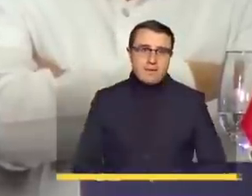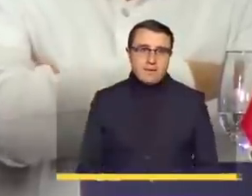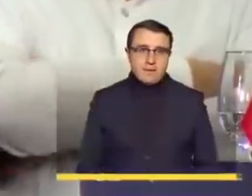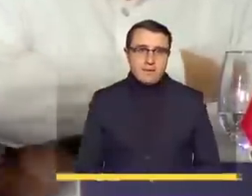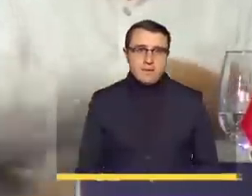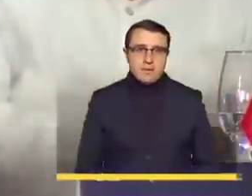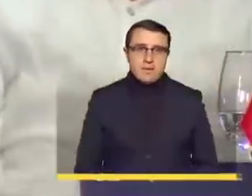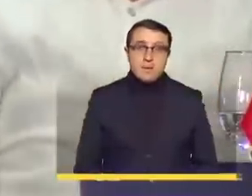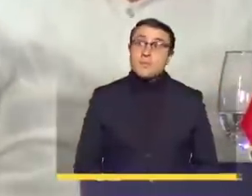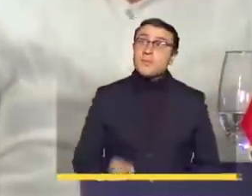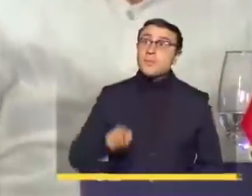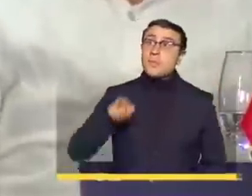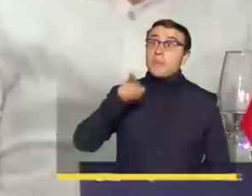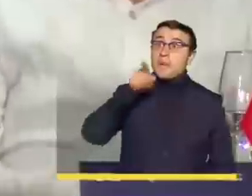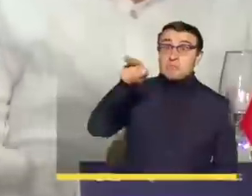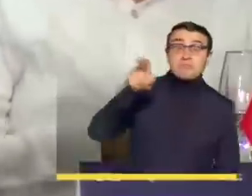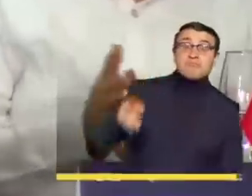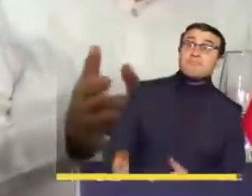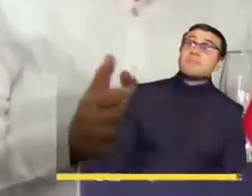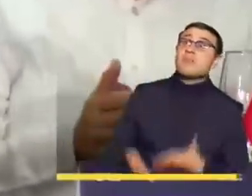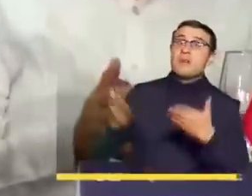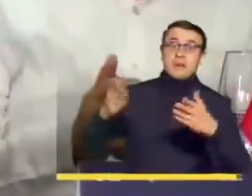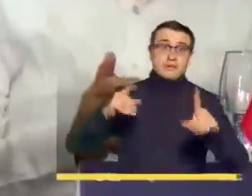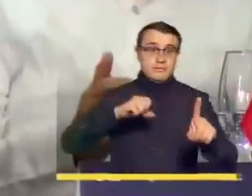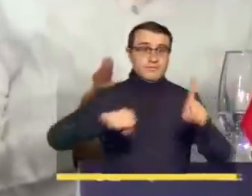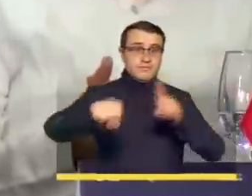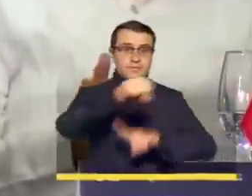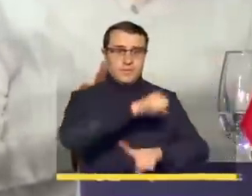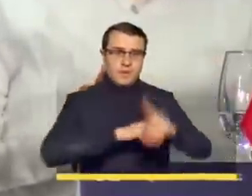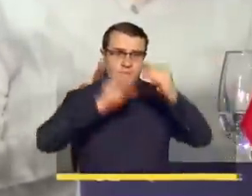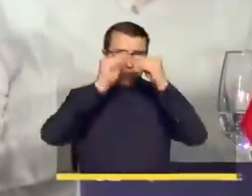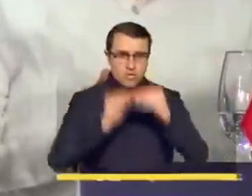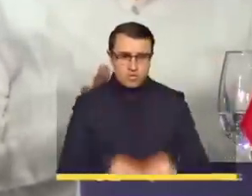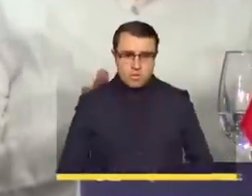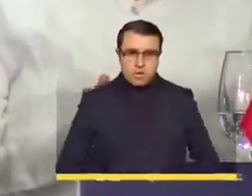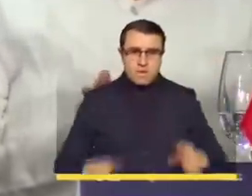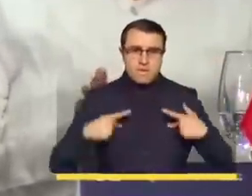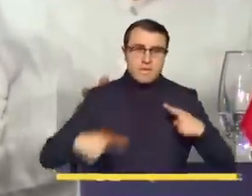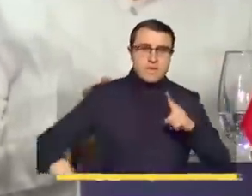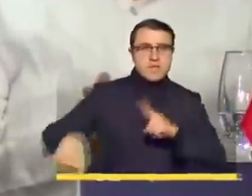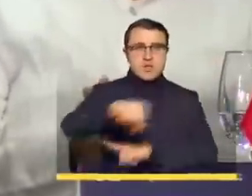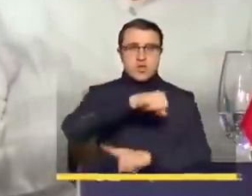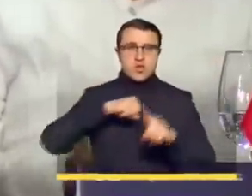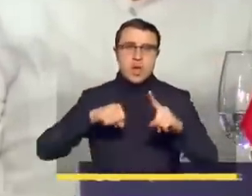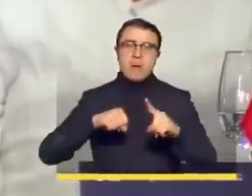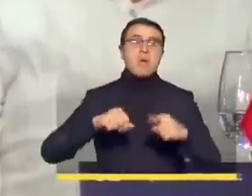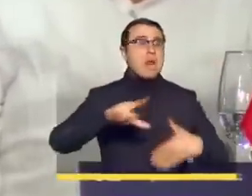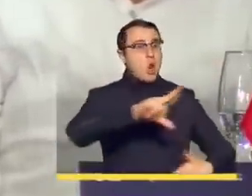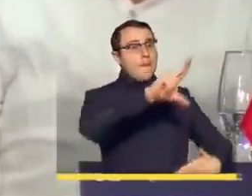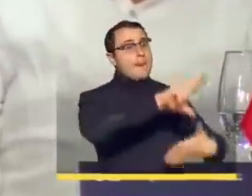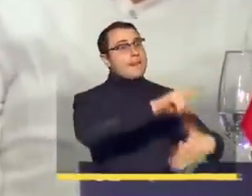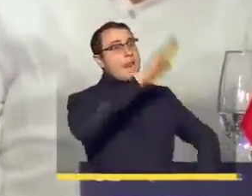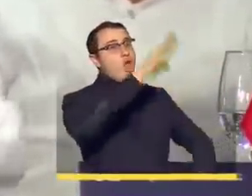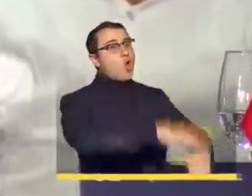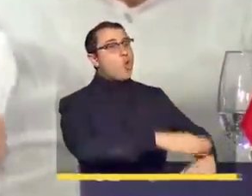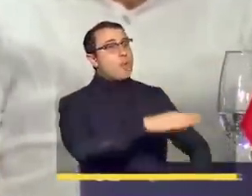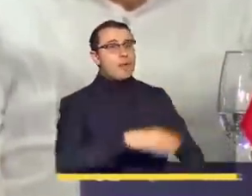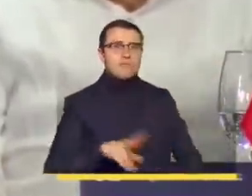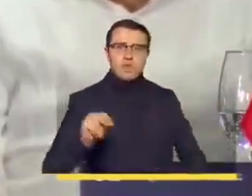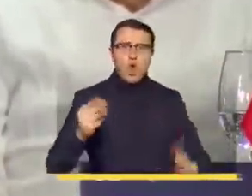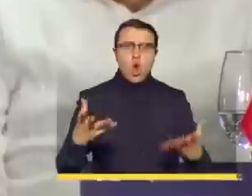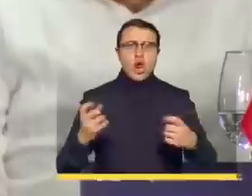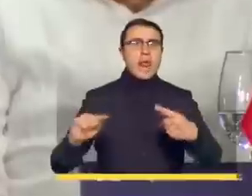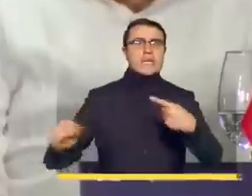discusión lleva a un cuestionamiento del estilo de la sociedad, entonces América Latina tiene que ser la culpable porque no quieren asumir